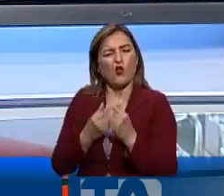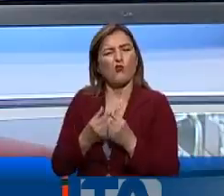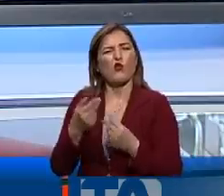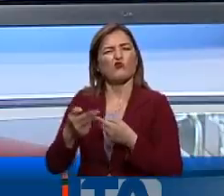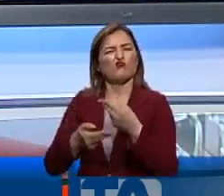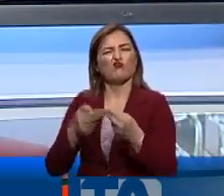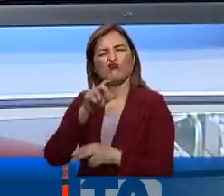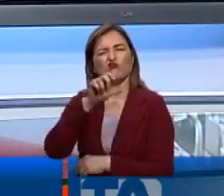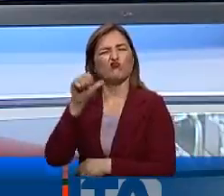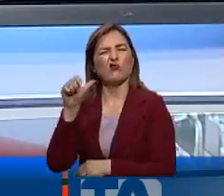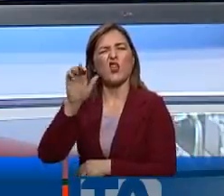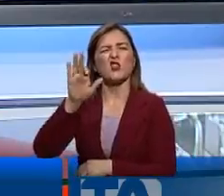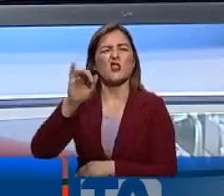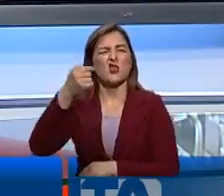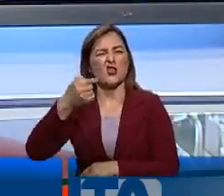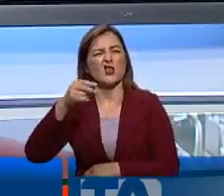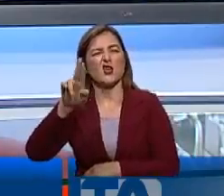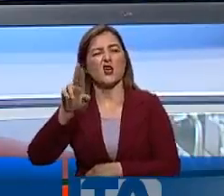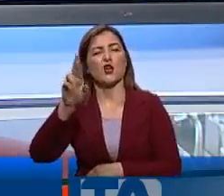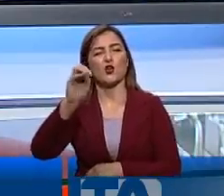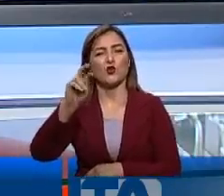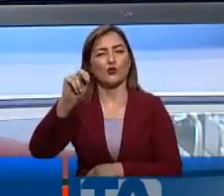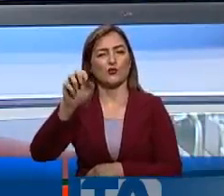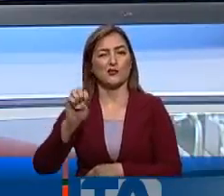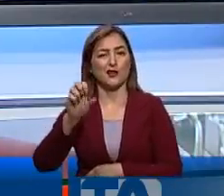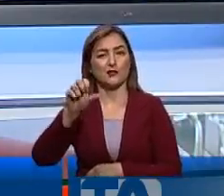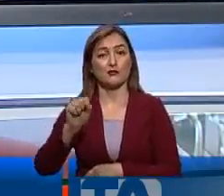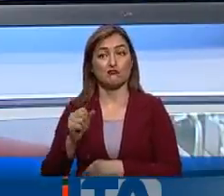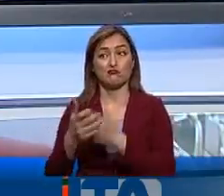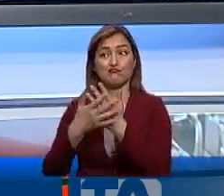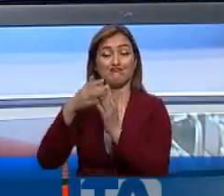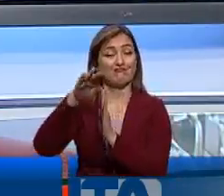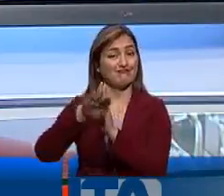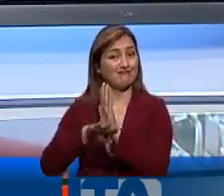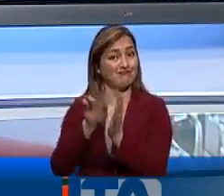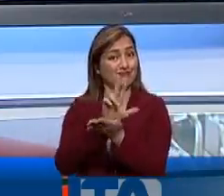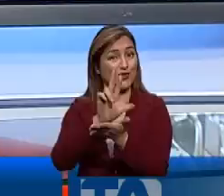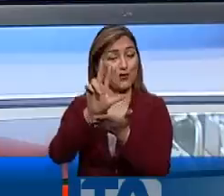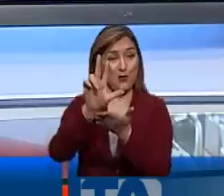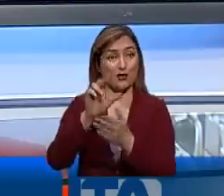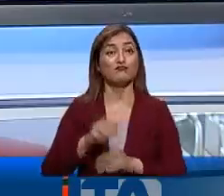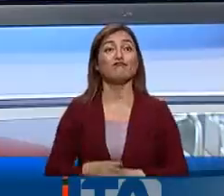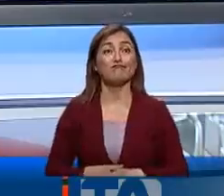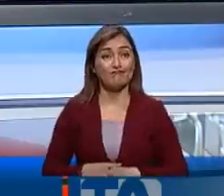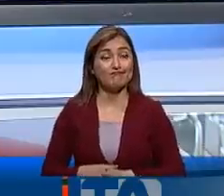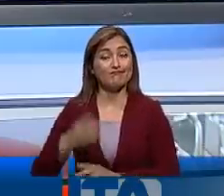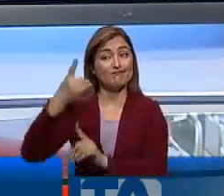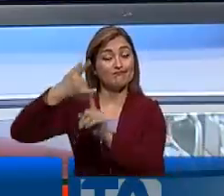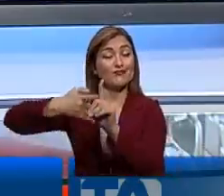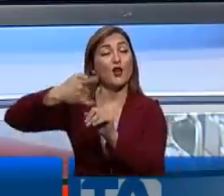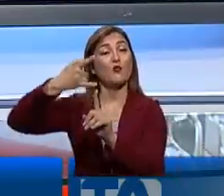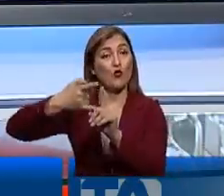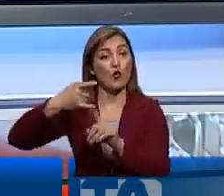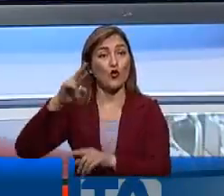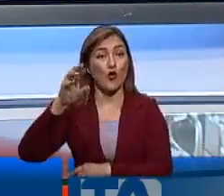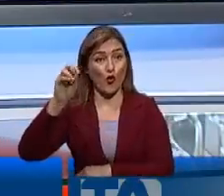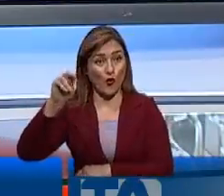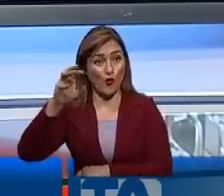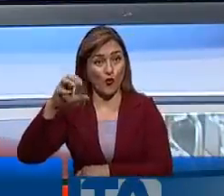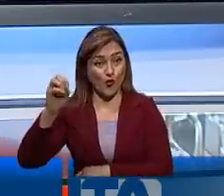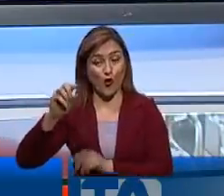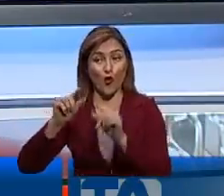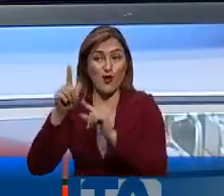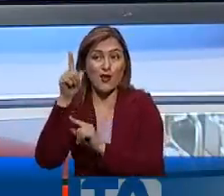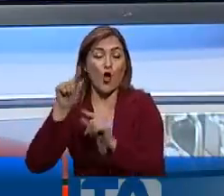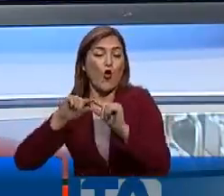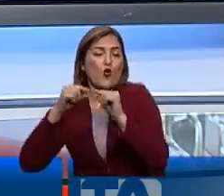resto de su pena en libertad luego de acceder a un beneficio penitenciario. Hace 3 semanas, alias del Ronco, líder de una banda contraria, también se benefició